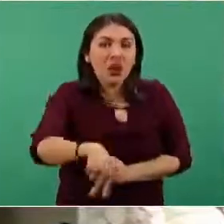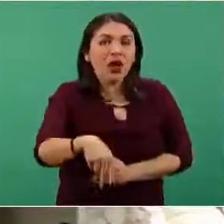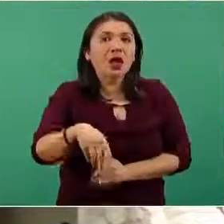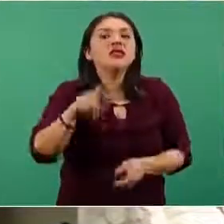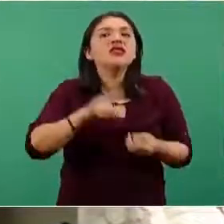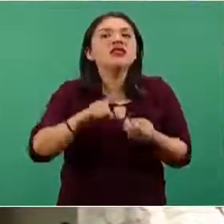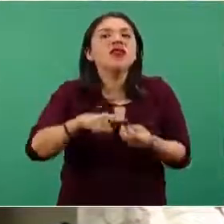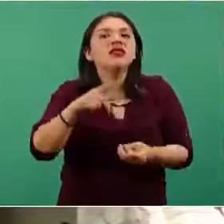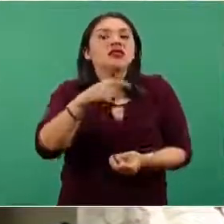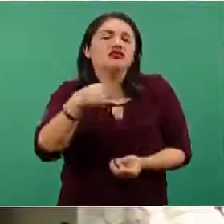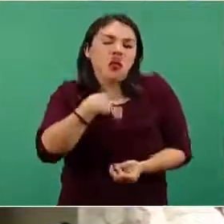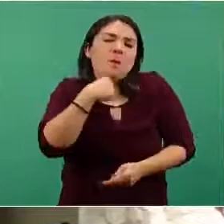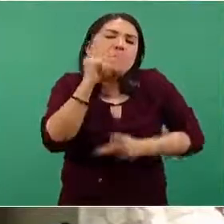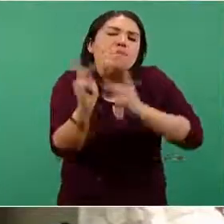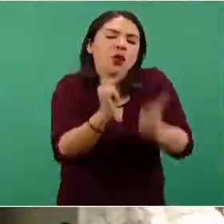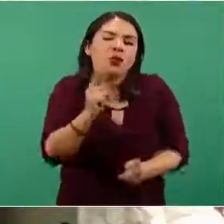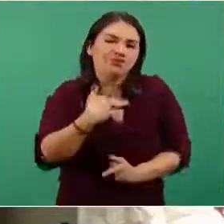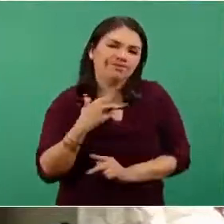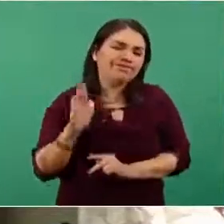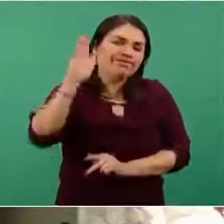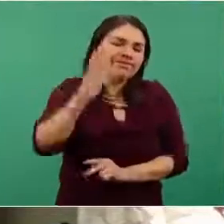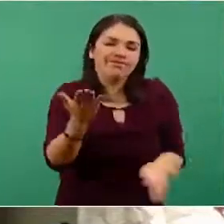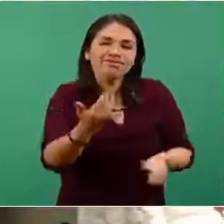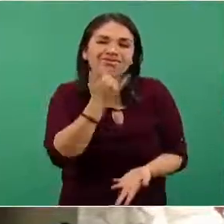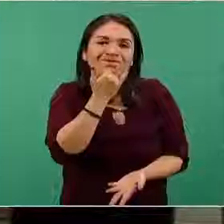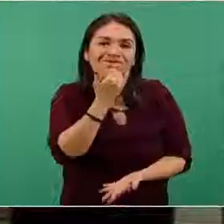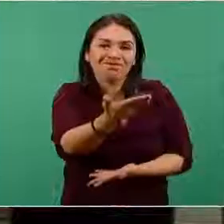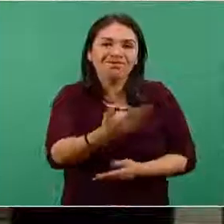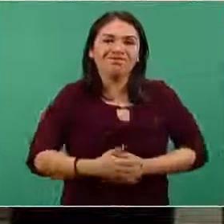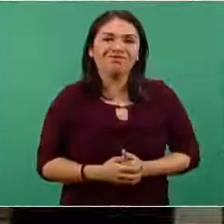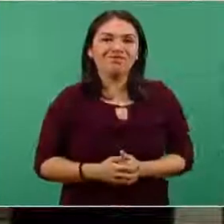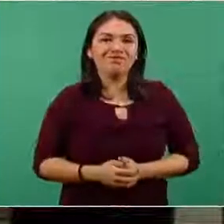alguien tiene que hacer esta pregunta y hoy me tocó a mí hacerla. Muchas gracias.